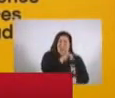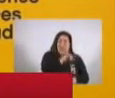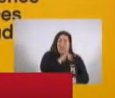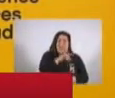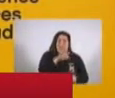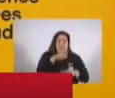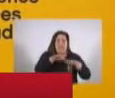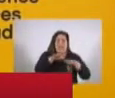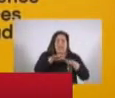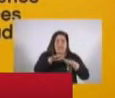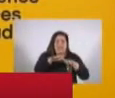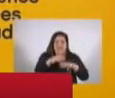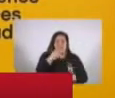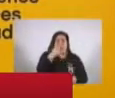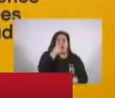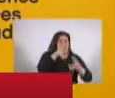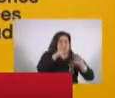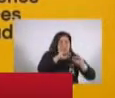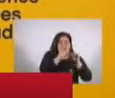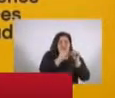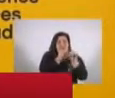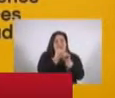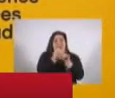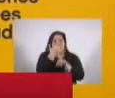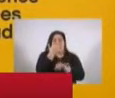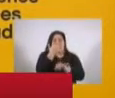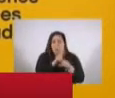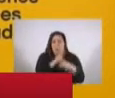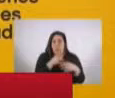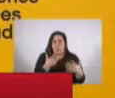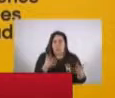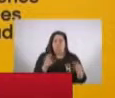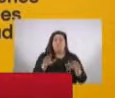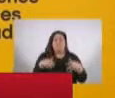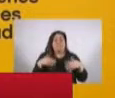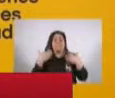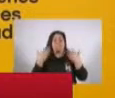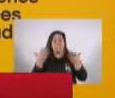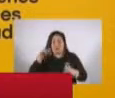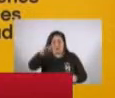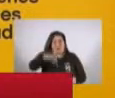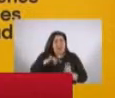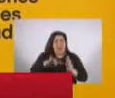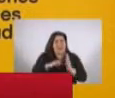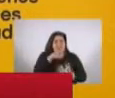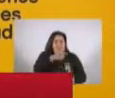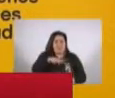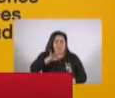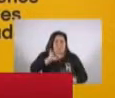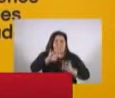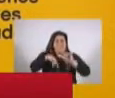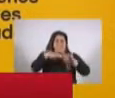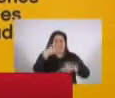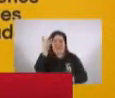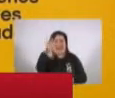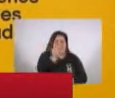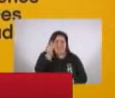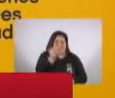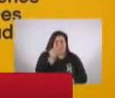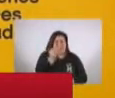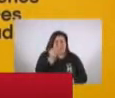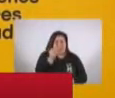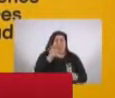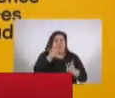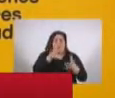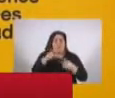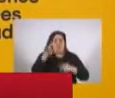un poquito de las elecciones. Eso es lo que denuncia básicamente la oposición. No, y que aparte queda claro que están tratando de recuperar el